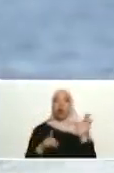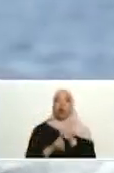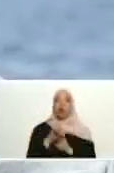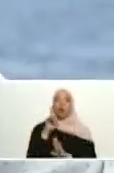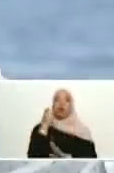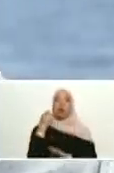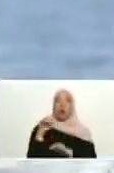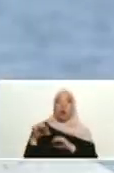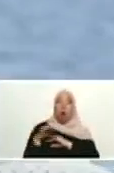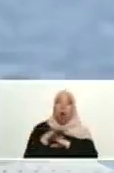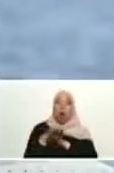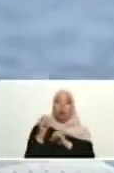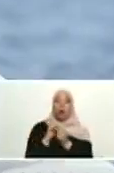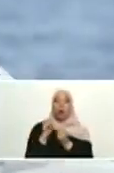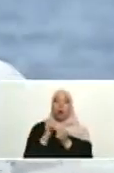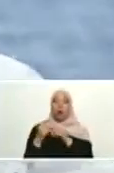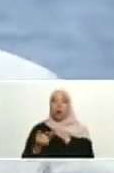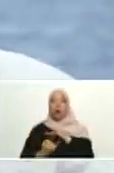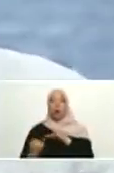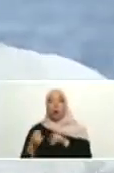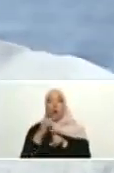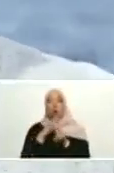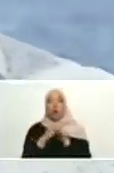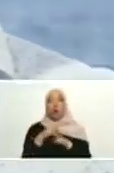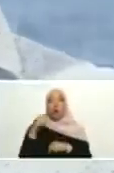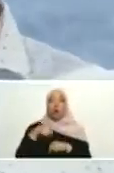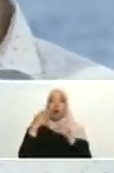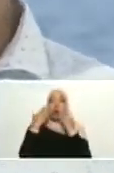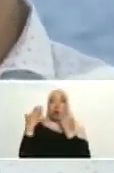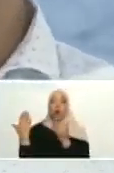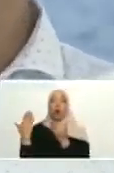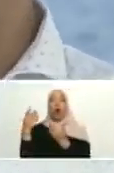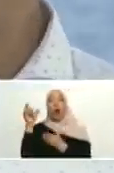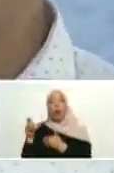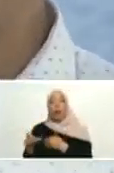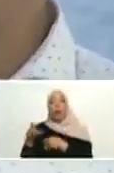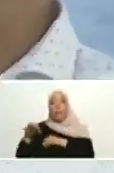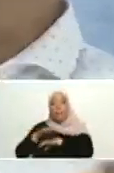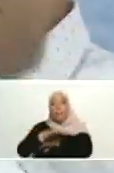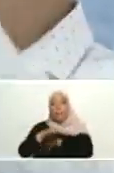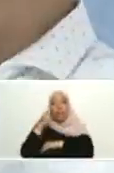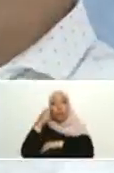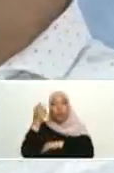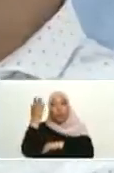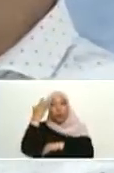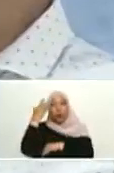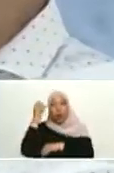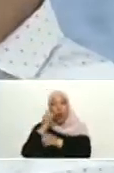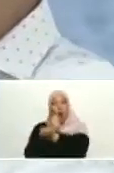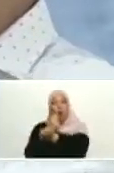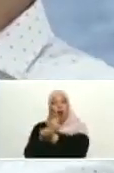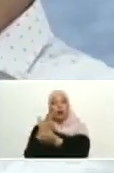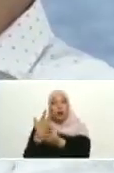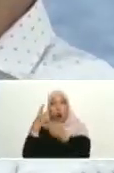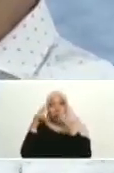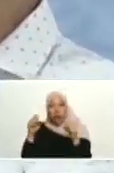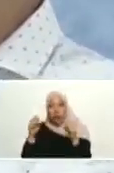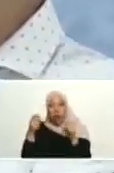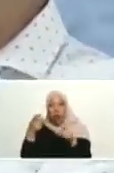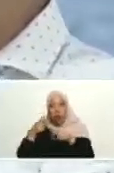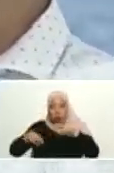los arqueólogos del Instituto de Patrimonio Cultural. Aquí está la antropóloga y arqueóloga Dinora Cruz, en conjunto con el equipo de